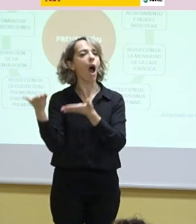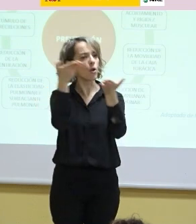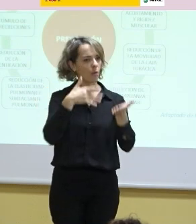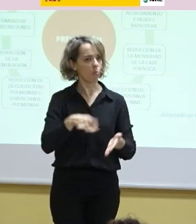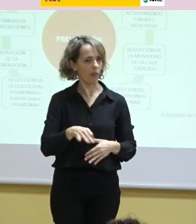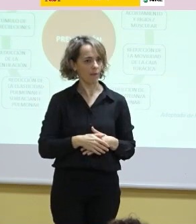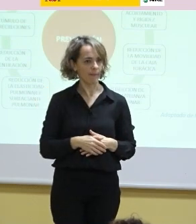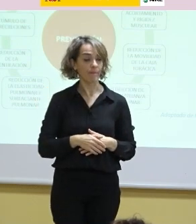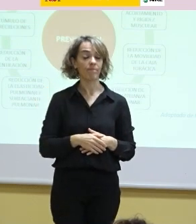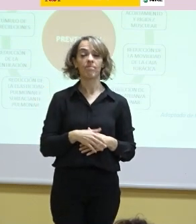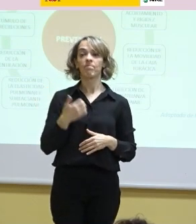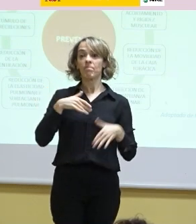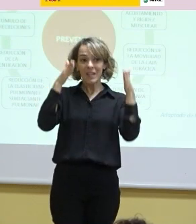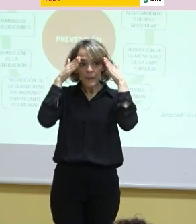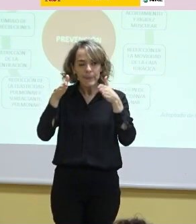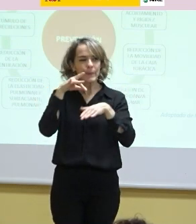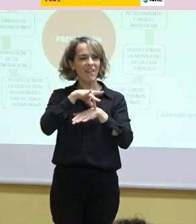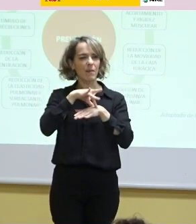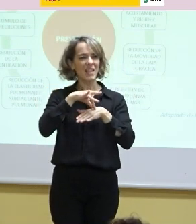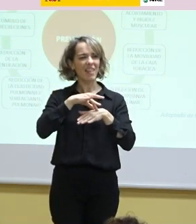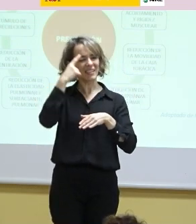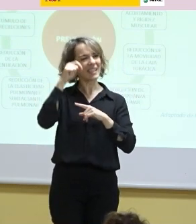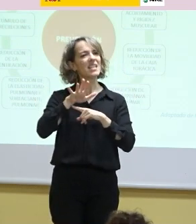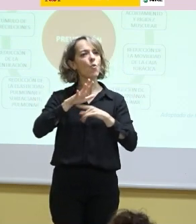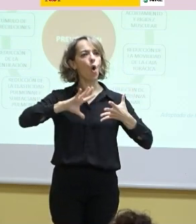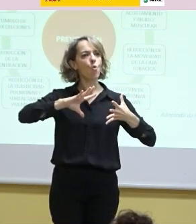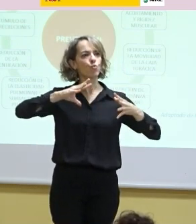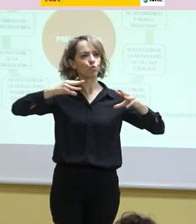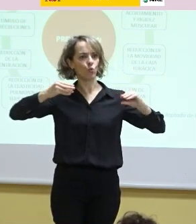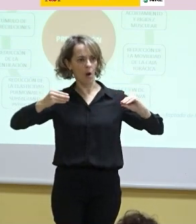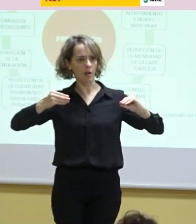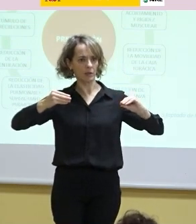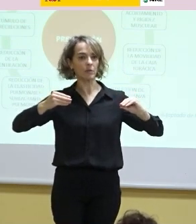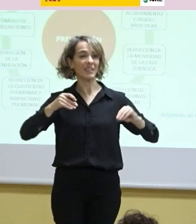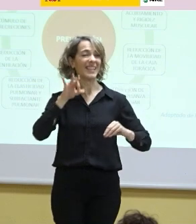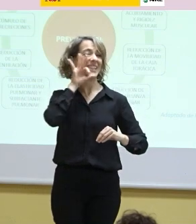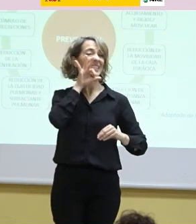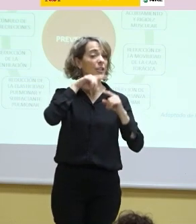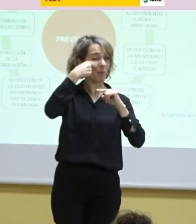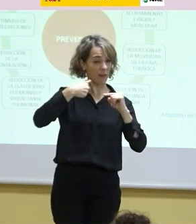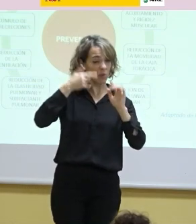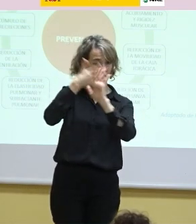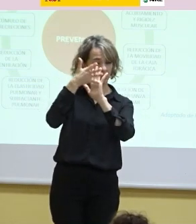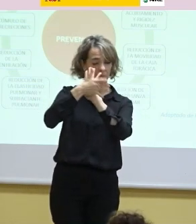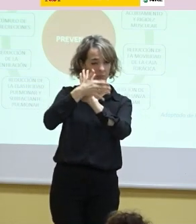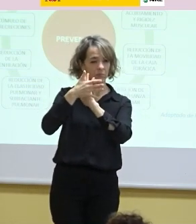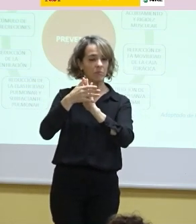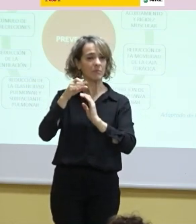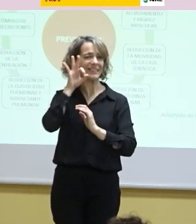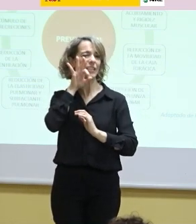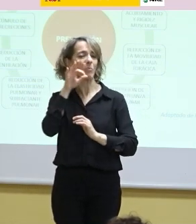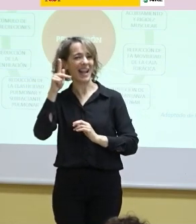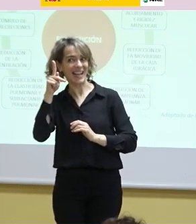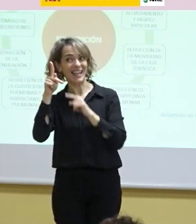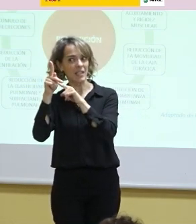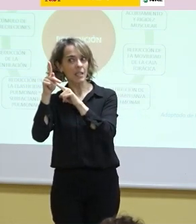Ya centrándonos en enfermedades neuromusculares, luego el síndrome del que hablaremos tendrá parte